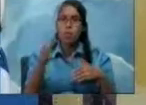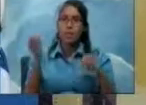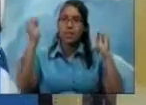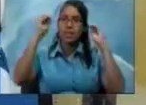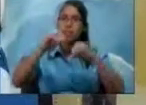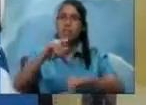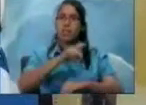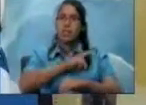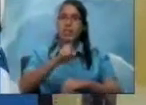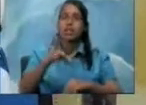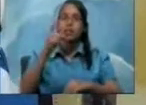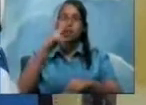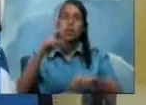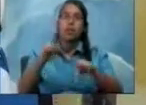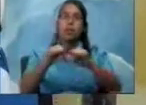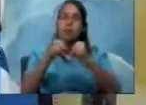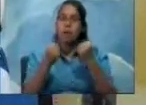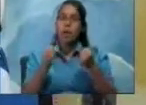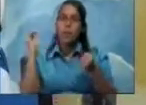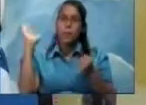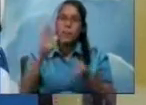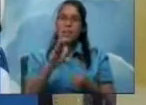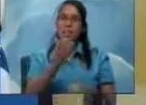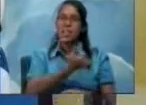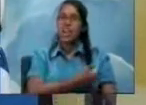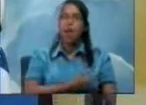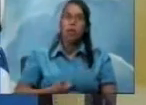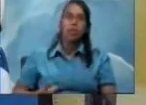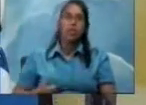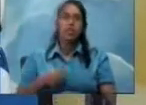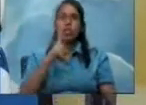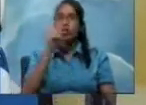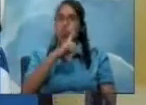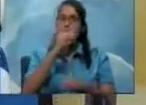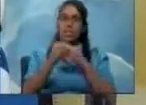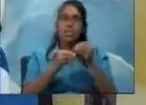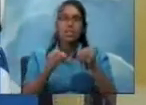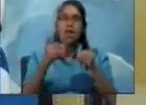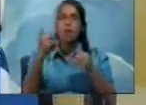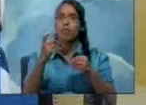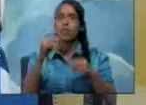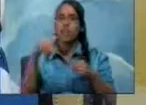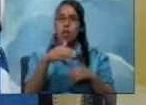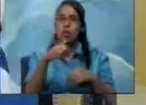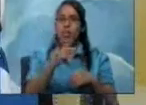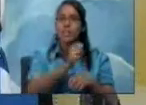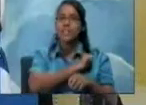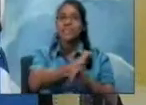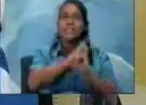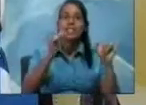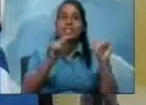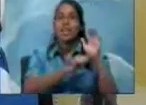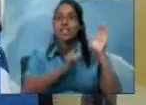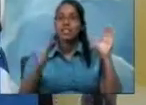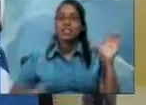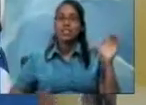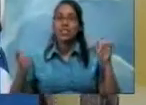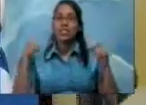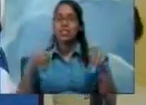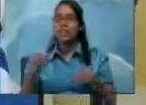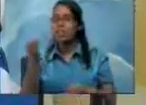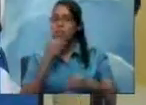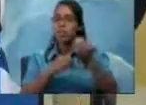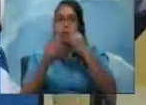ellos y pan venían hambrientos no hacía falta los pescados que traía ya el señor tenía un banquete para